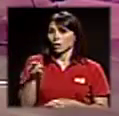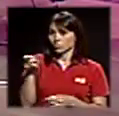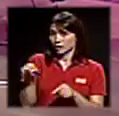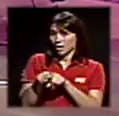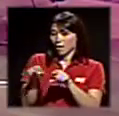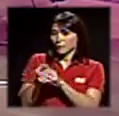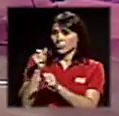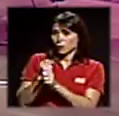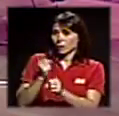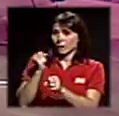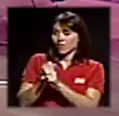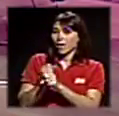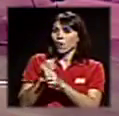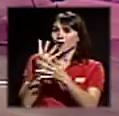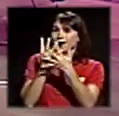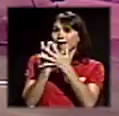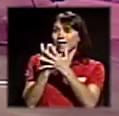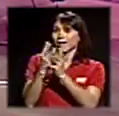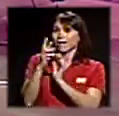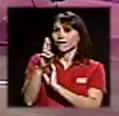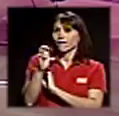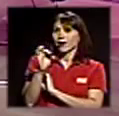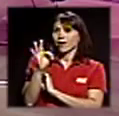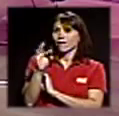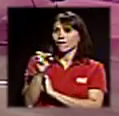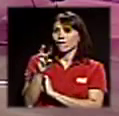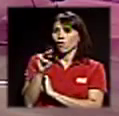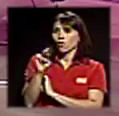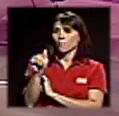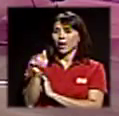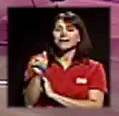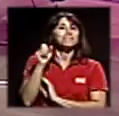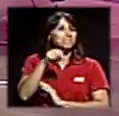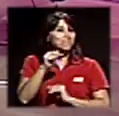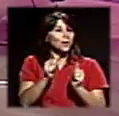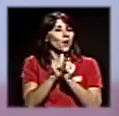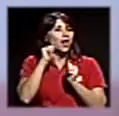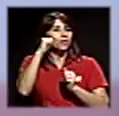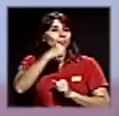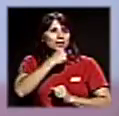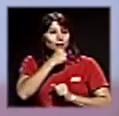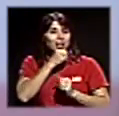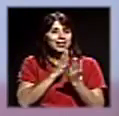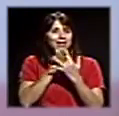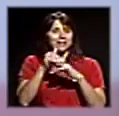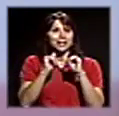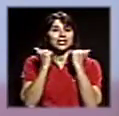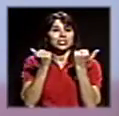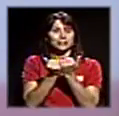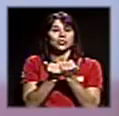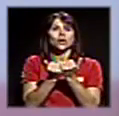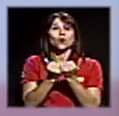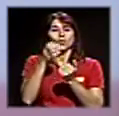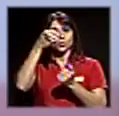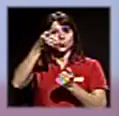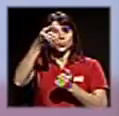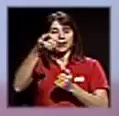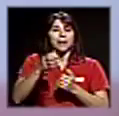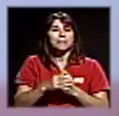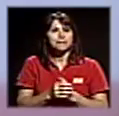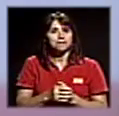intervención también en la Reforma? En Reforma con adulto mayor. Ajá. Eso fue después, eso fue a través de la Asociación Cultural Signos Teatro Danza.